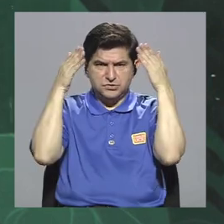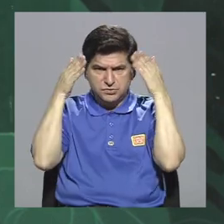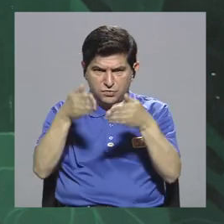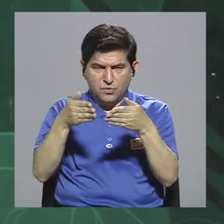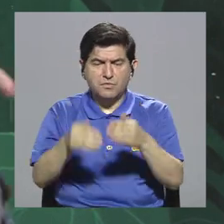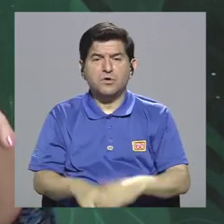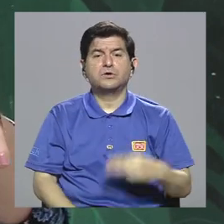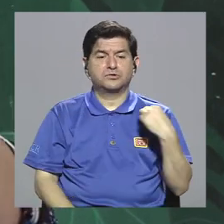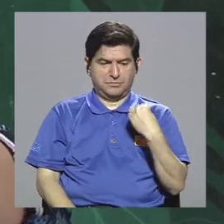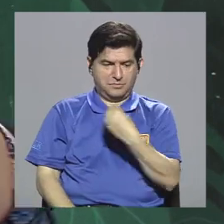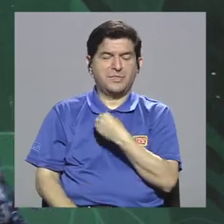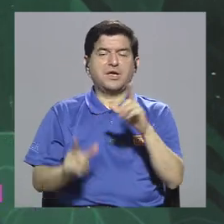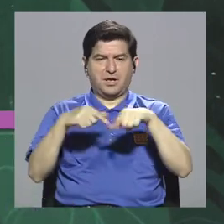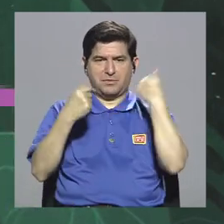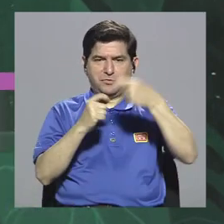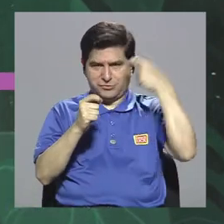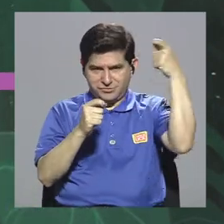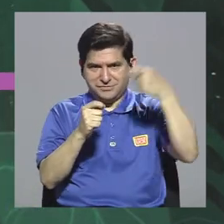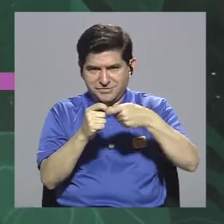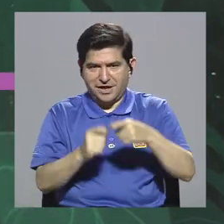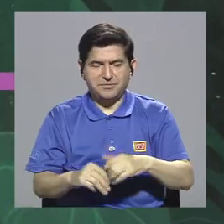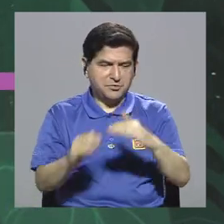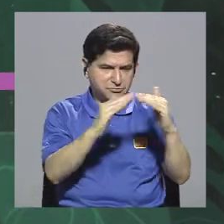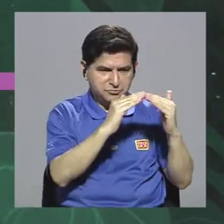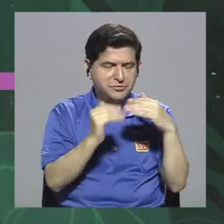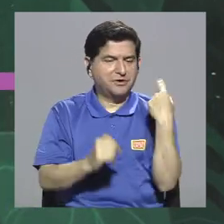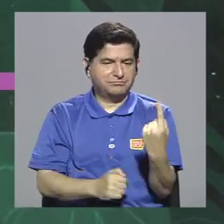esos grupos, ¿verdad? De esas comunidades,